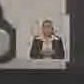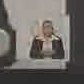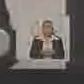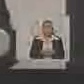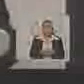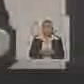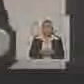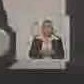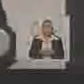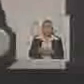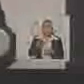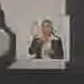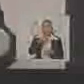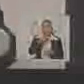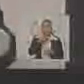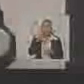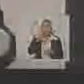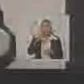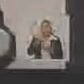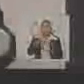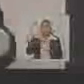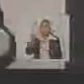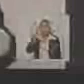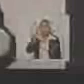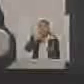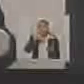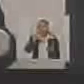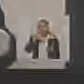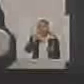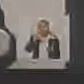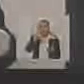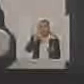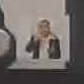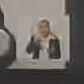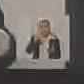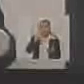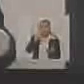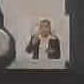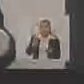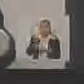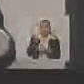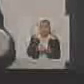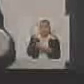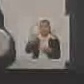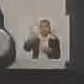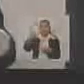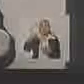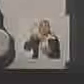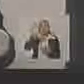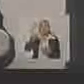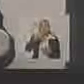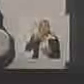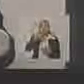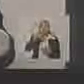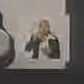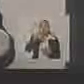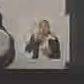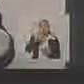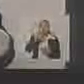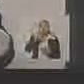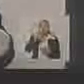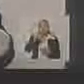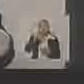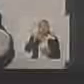Vecinas, vecinos, la corrupción tiene nombre en Benito Juárez y ese nombre es Jorge Romero y pretende quedarse